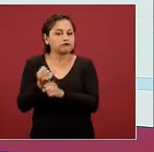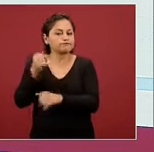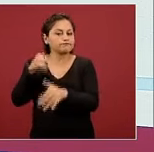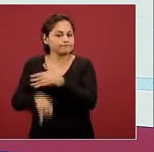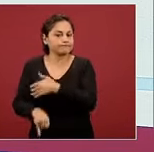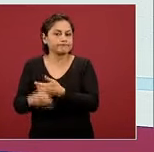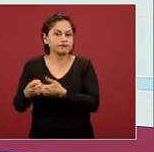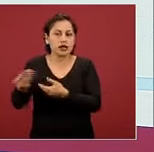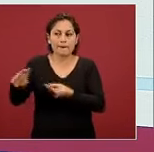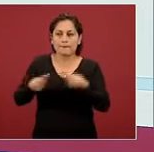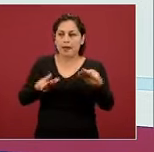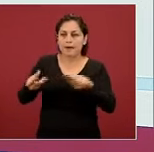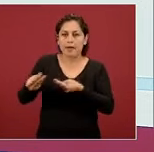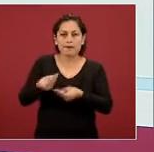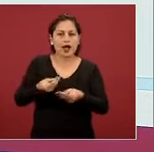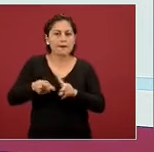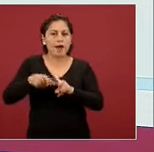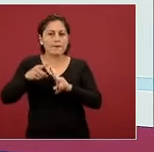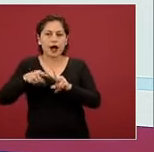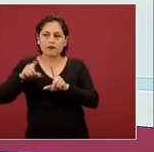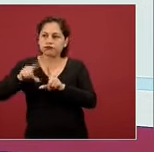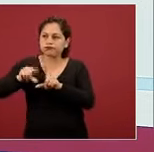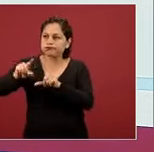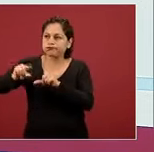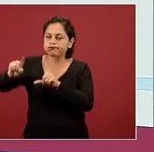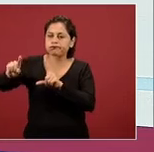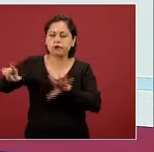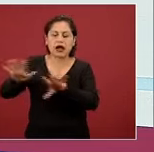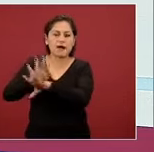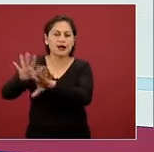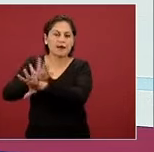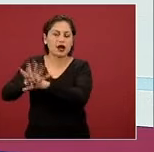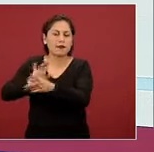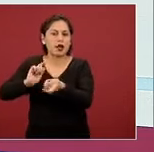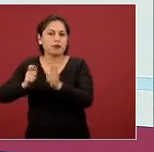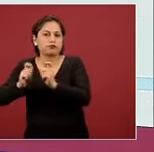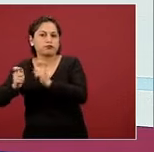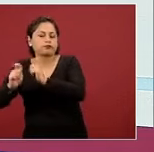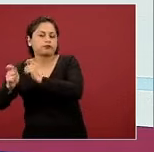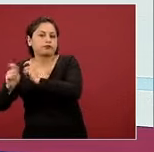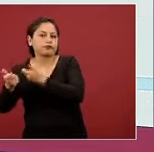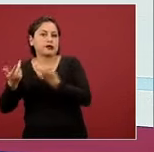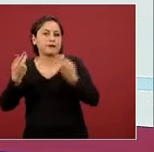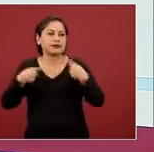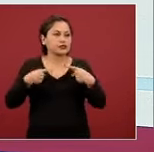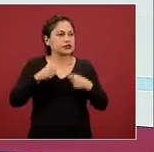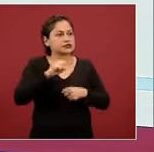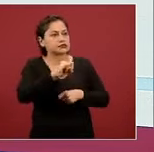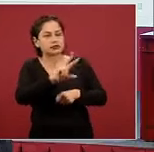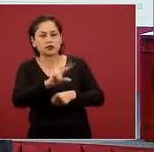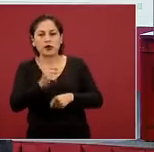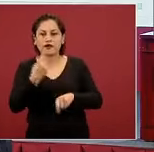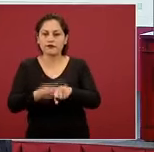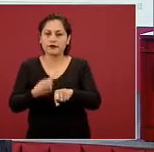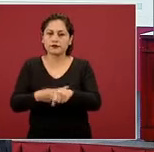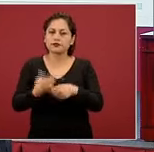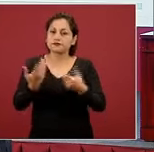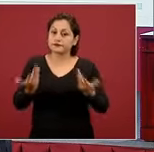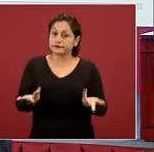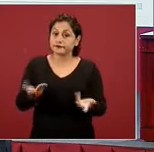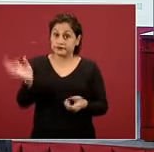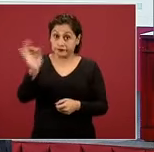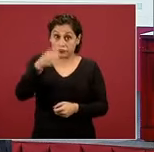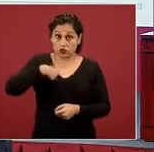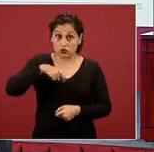siguen llegando de los distintos rincones del país, o identificándose o confirmándose los casos, y si pusiéramos esos